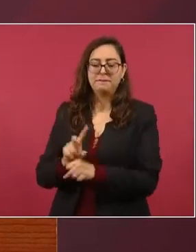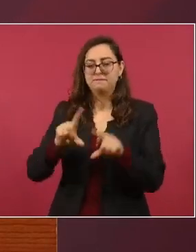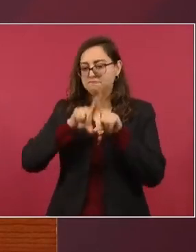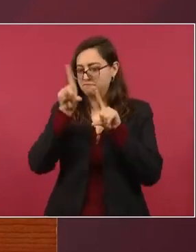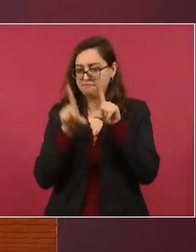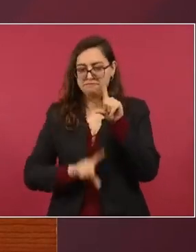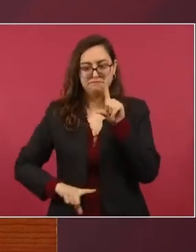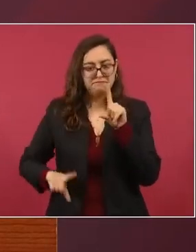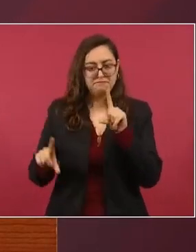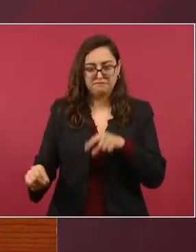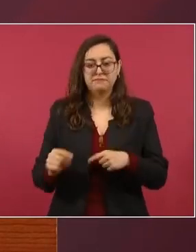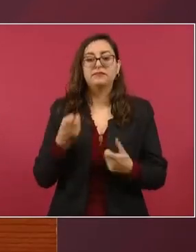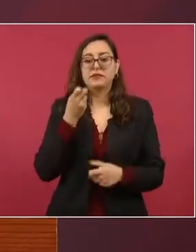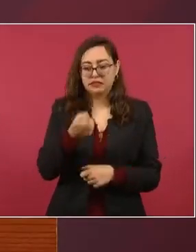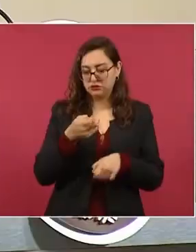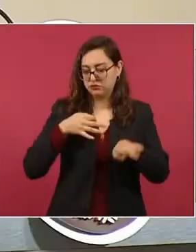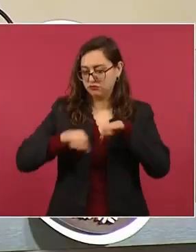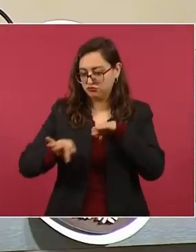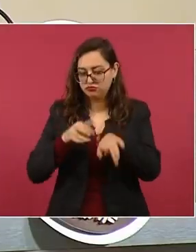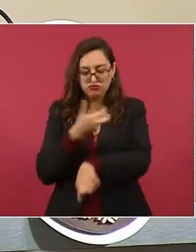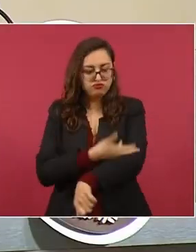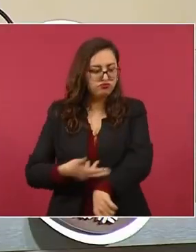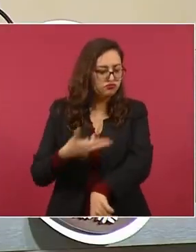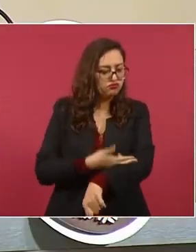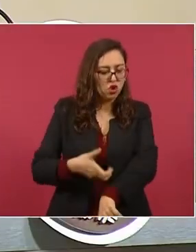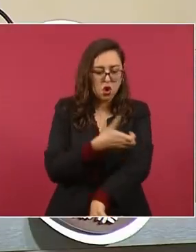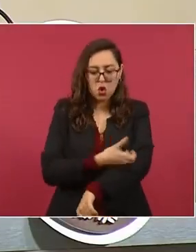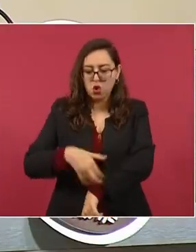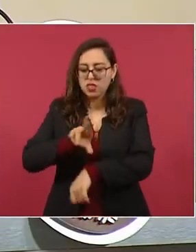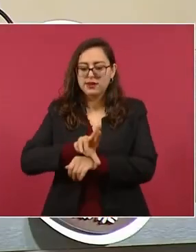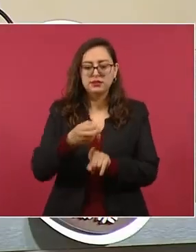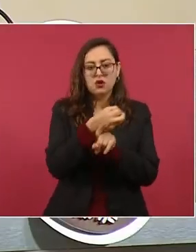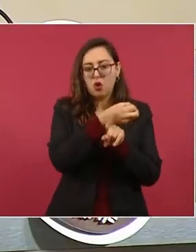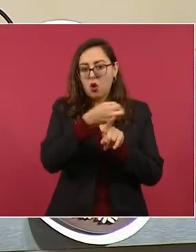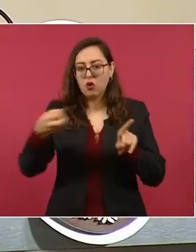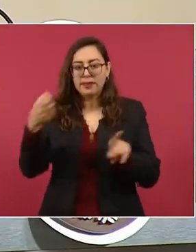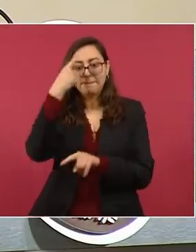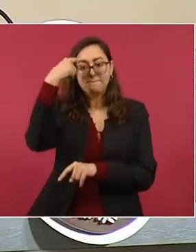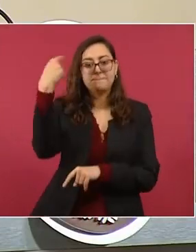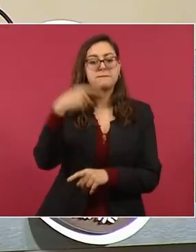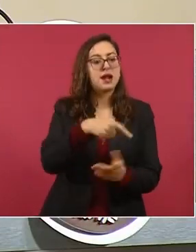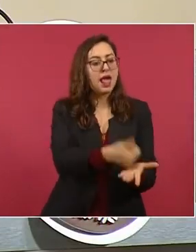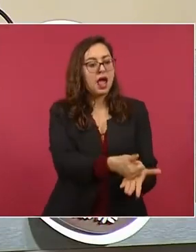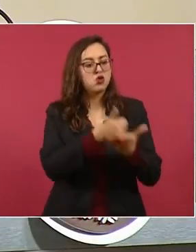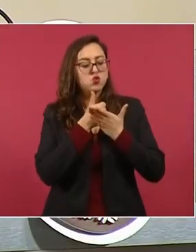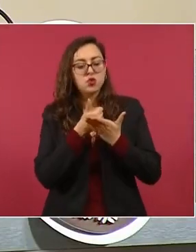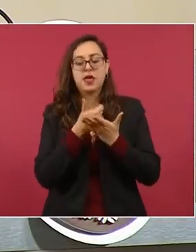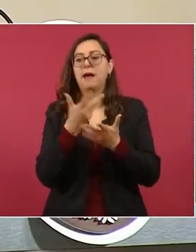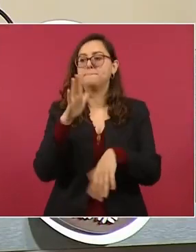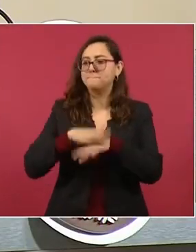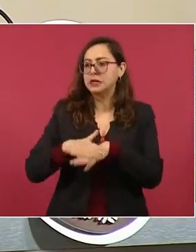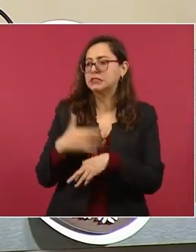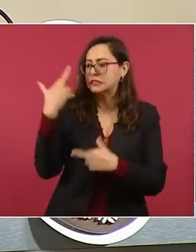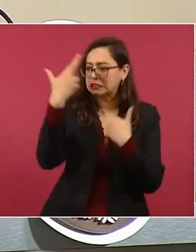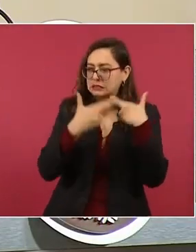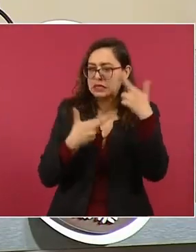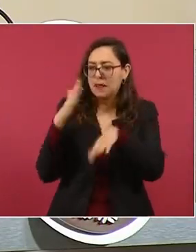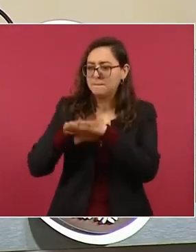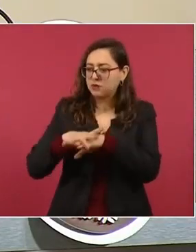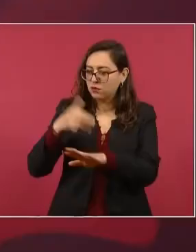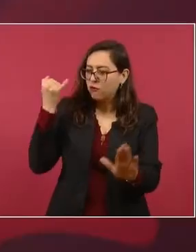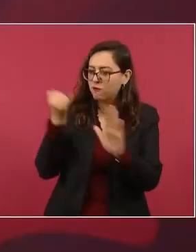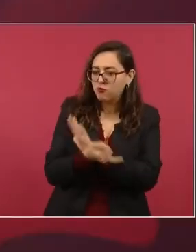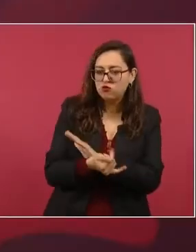país. Entonces, estamos en esa coordinación para que nos ayuden precisamente a revisar y a